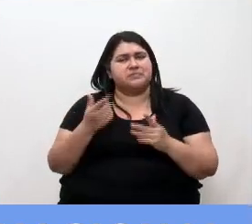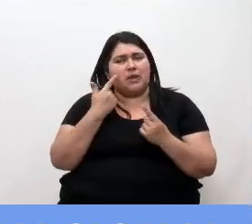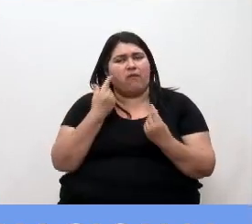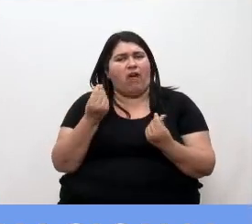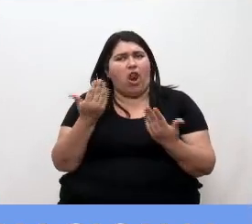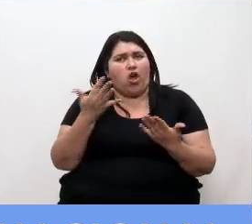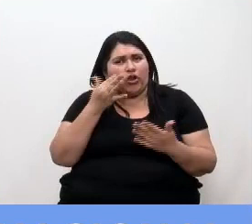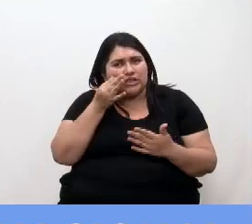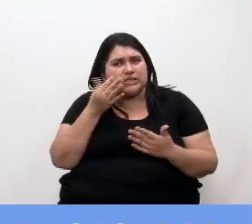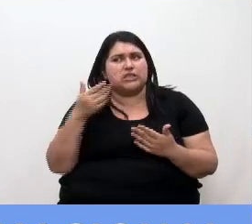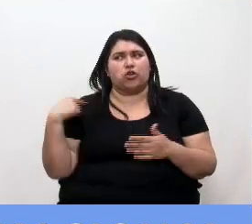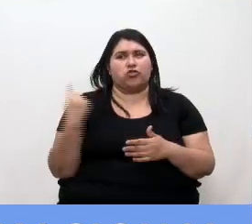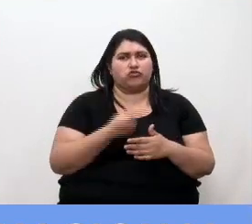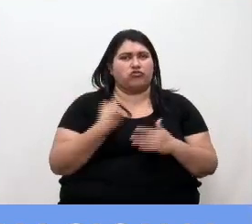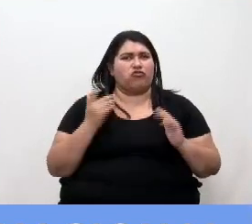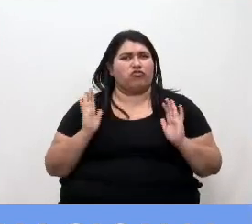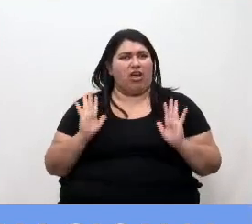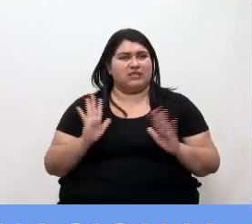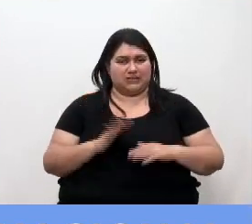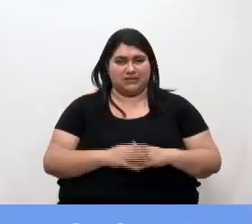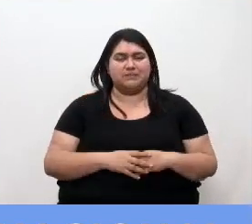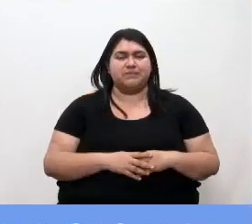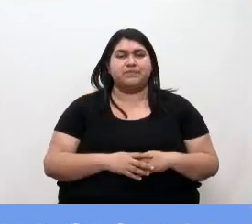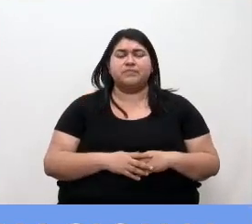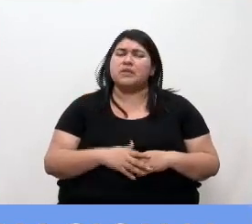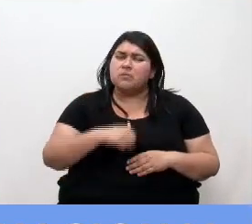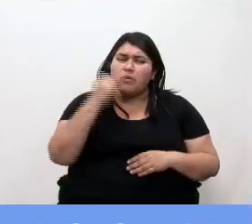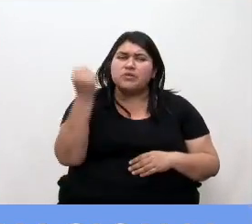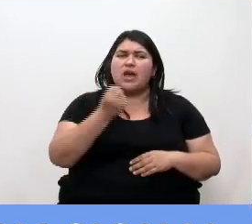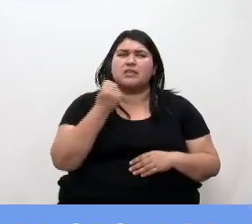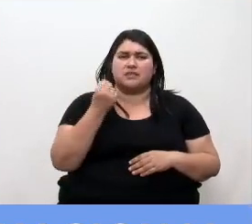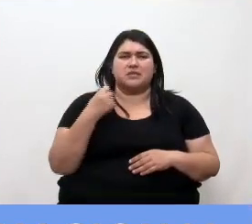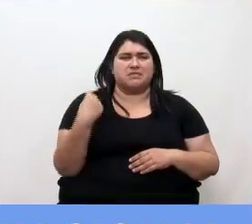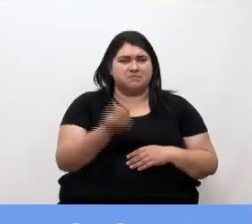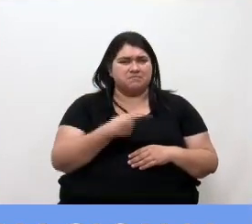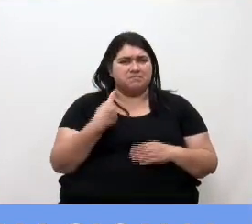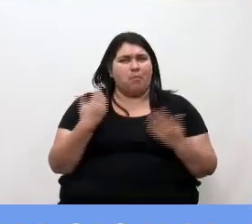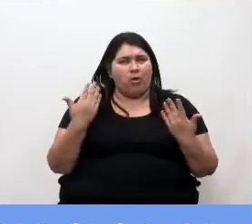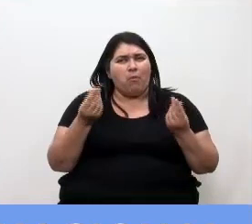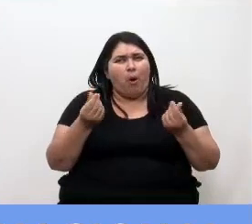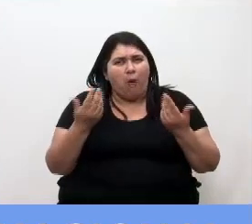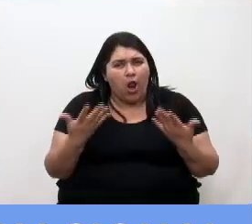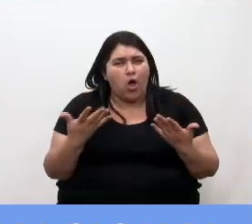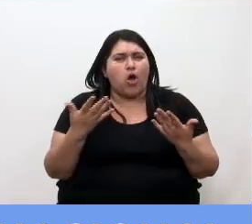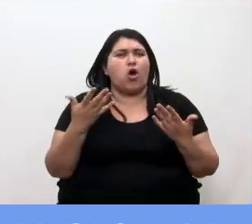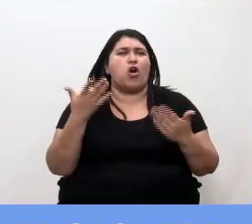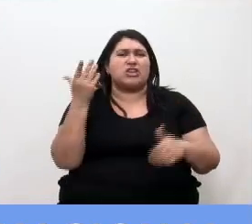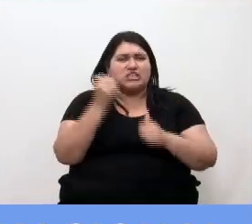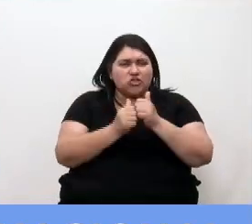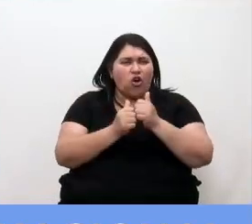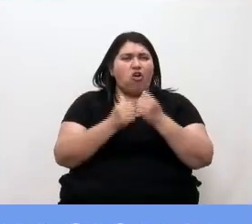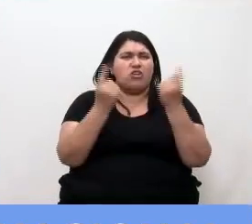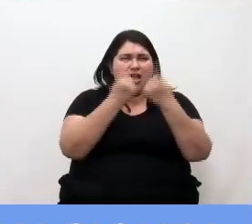lo que hoy somos y es importante que que podamos valorar nuestra historia que